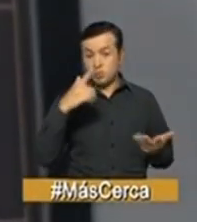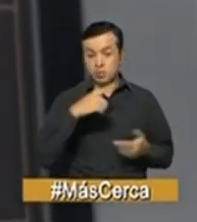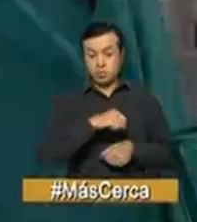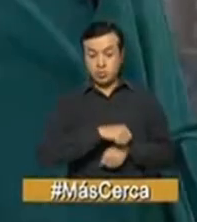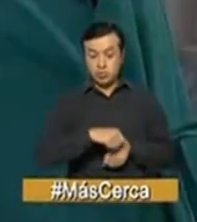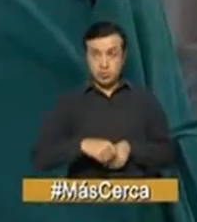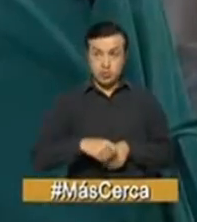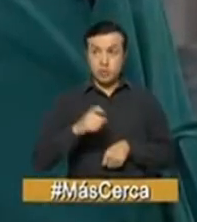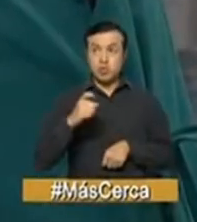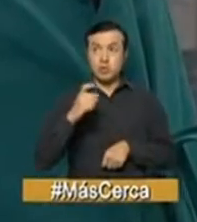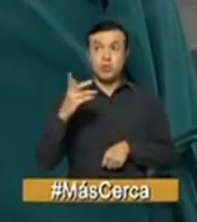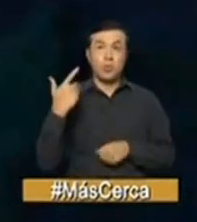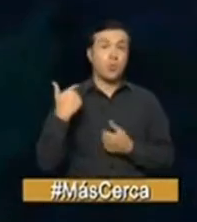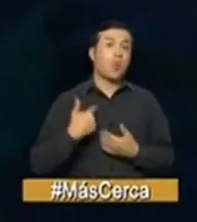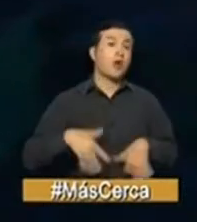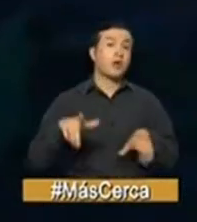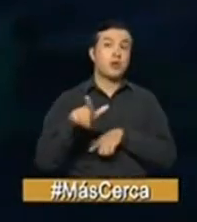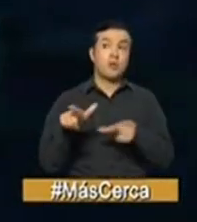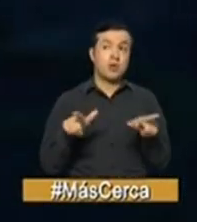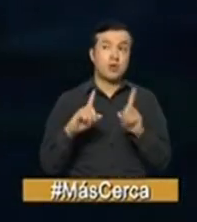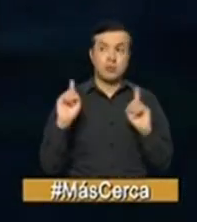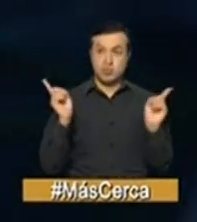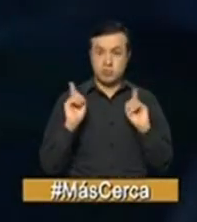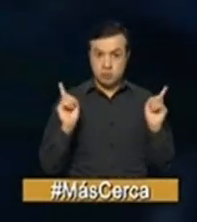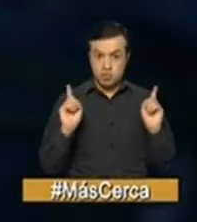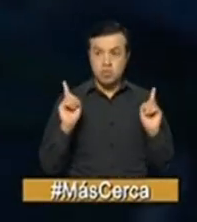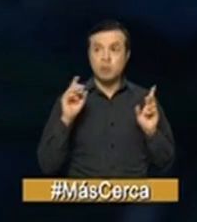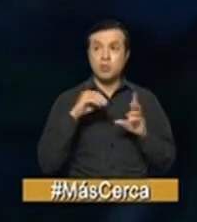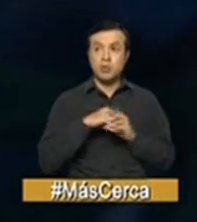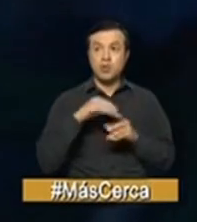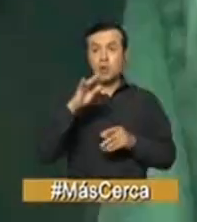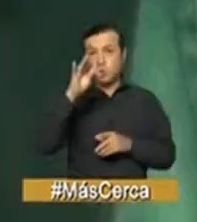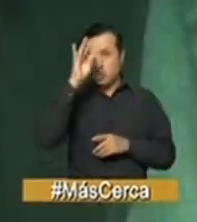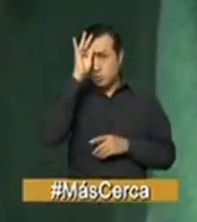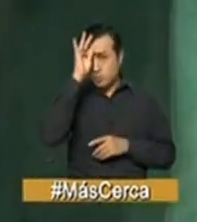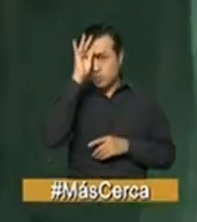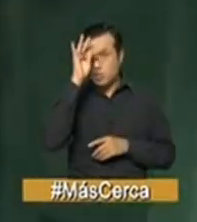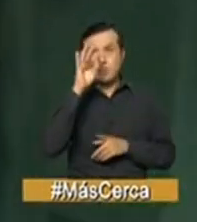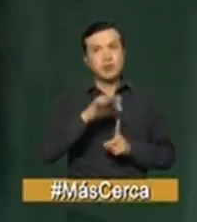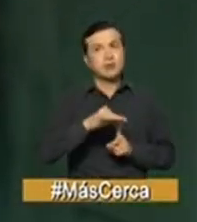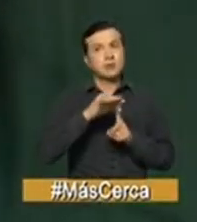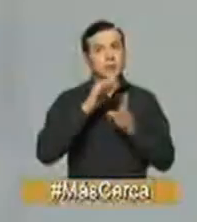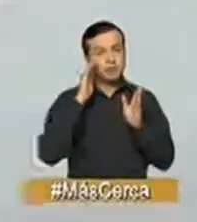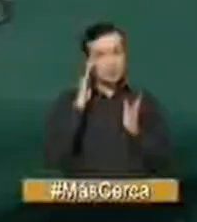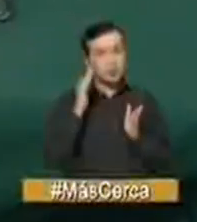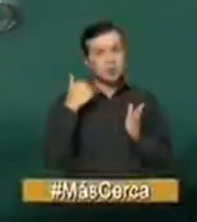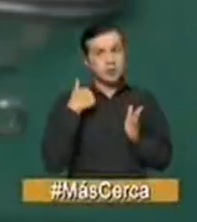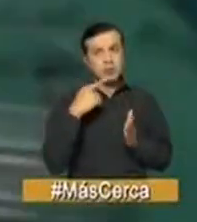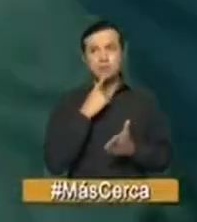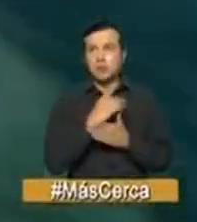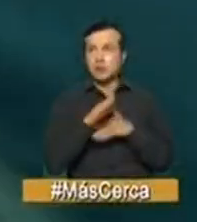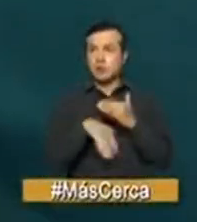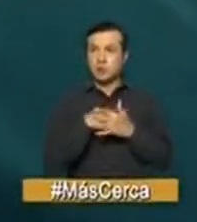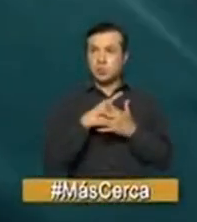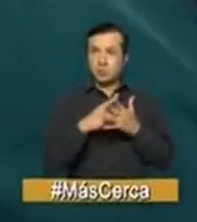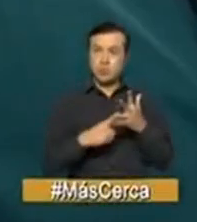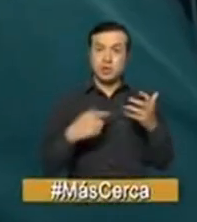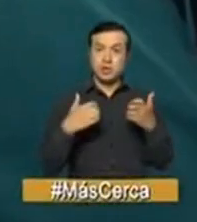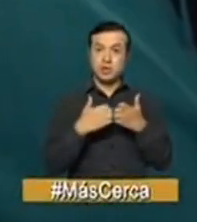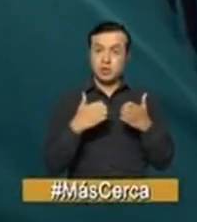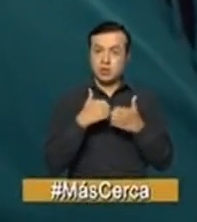plásticas no deben realizarse en consultorios médicos, sino en hospitales y clínicas que cuenten con todos los